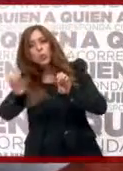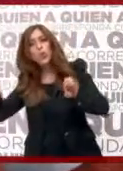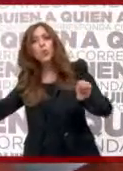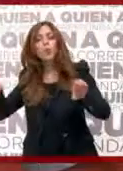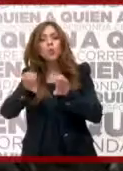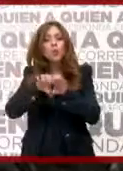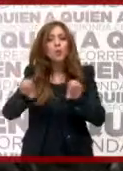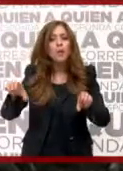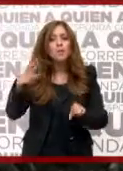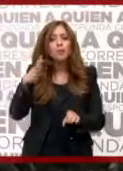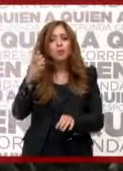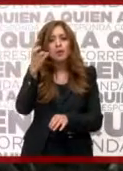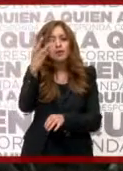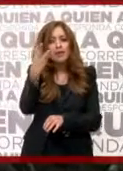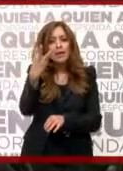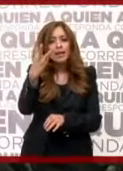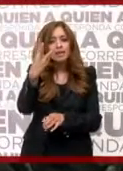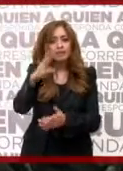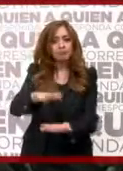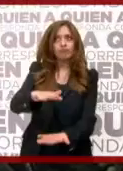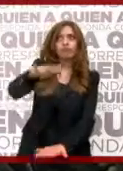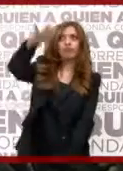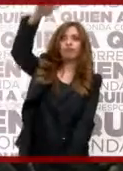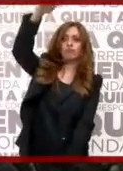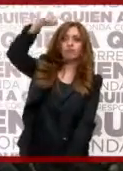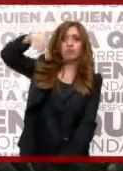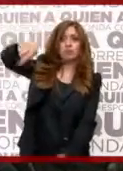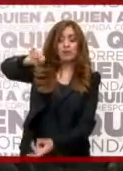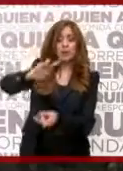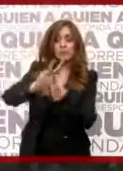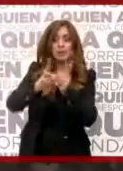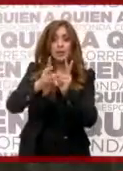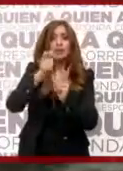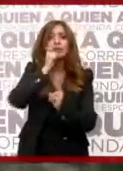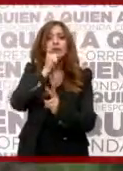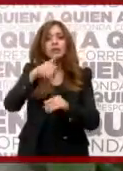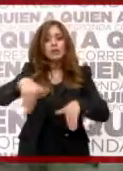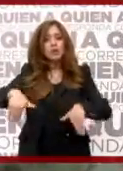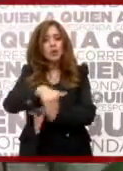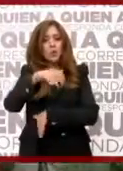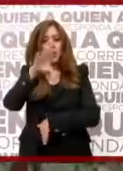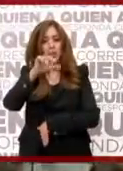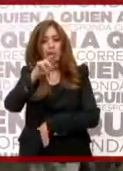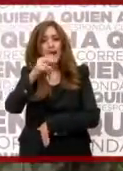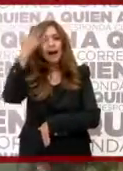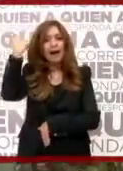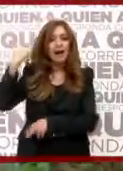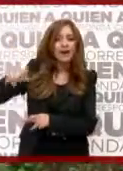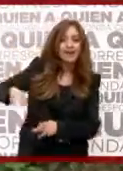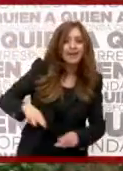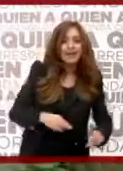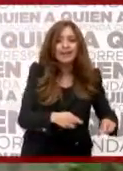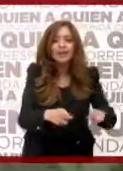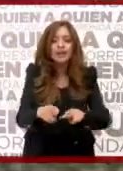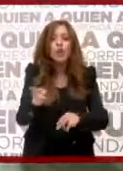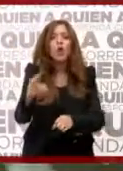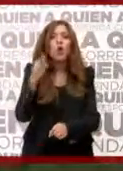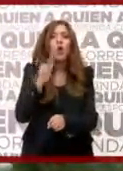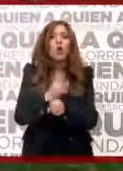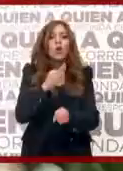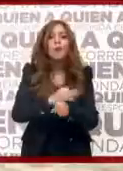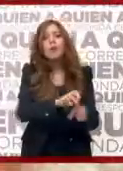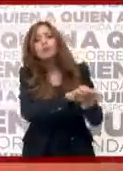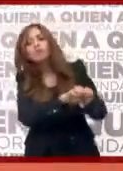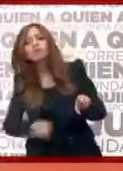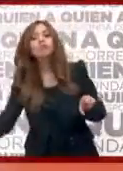3 más o menos, 3 metros de altura. A decir de los vecinos, esta era una cuenca donde corría un río y hoy lo ocupa como